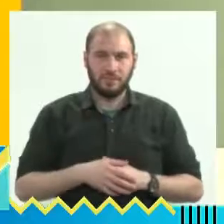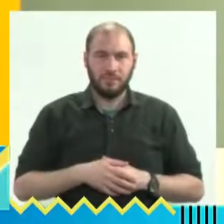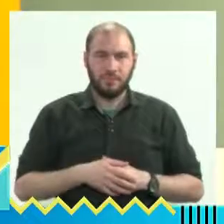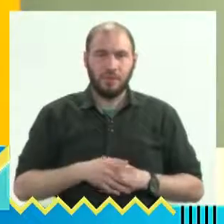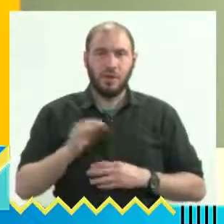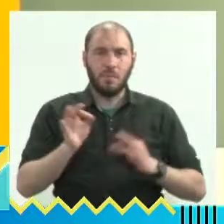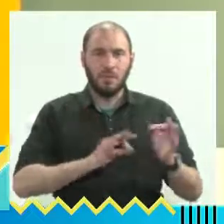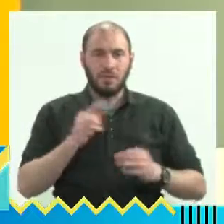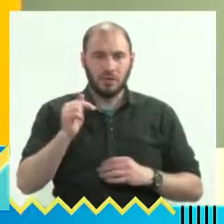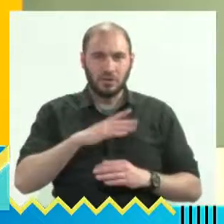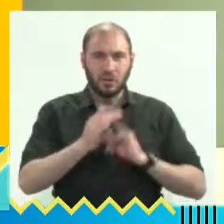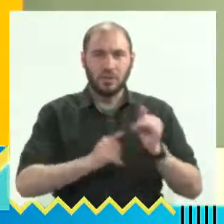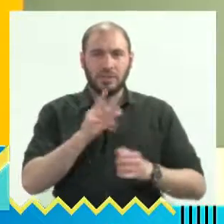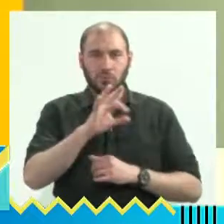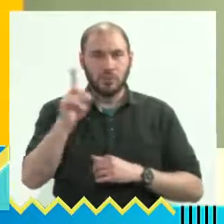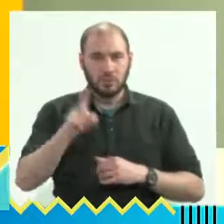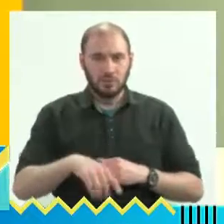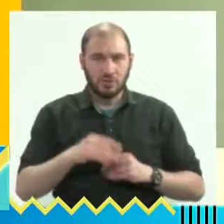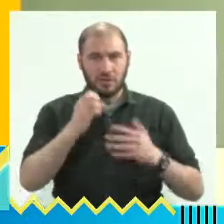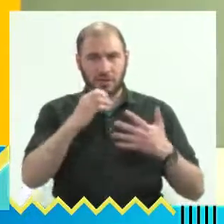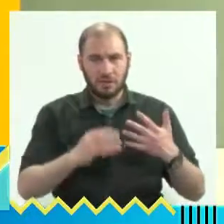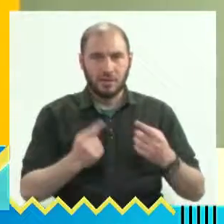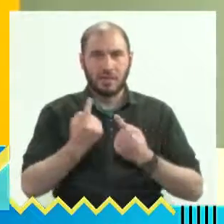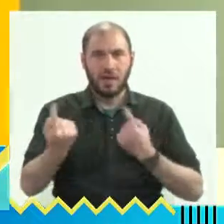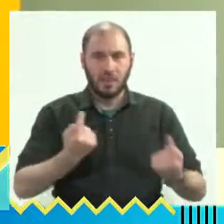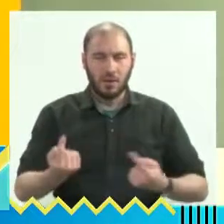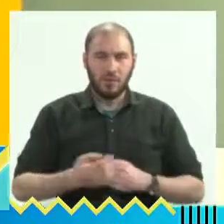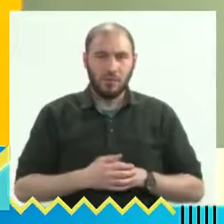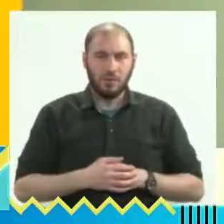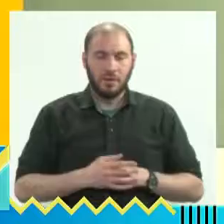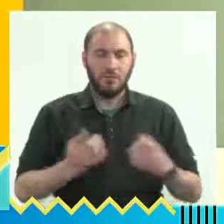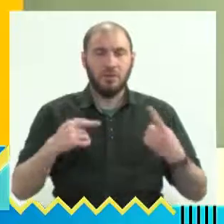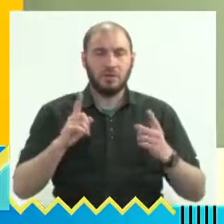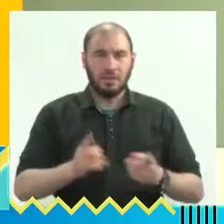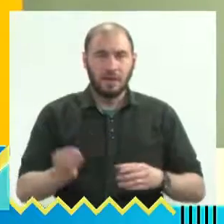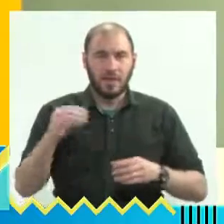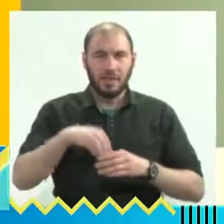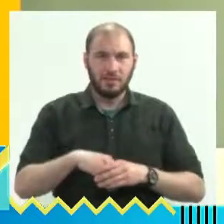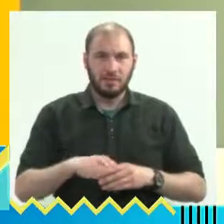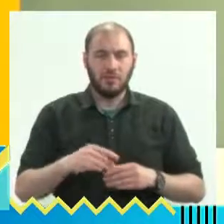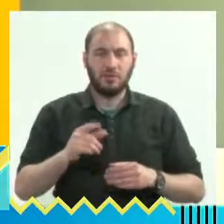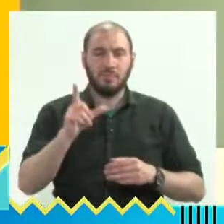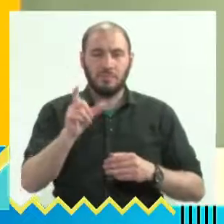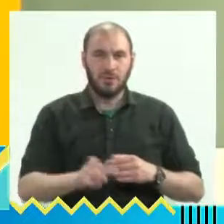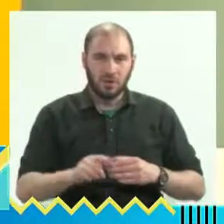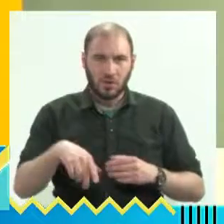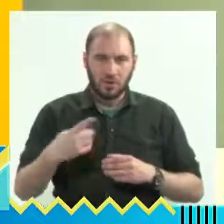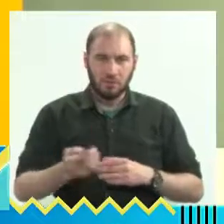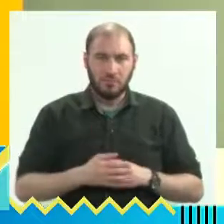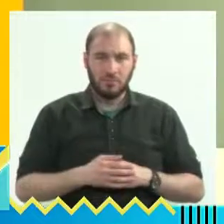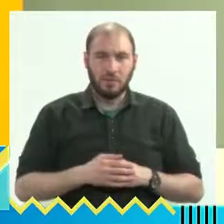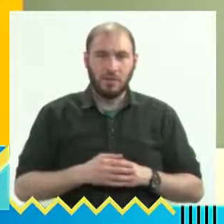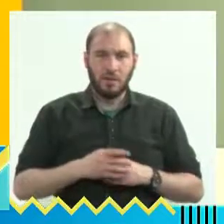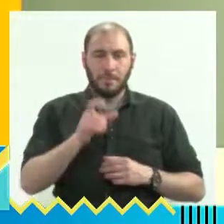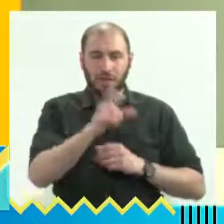Este proyecto habla del 50% en las listas para hombres y mujeres, pero también incluye la figura del binomio, o sea, cada